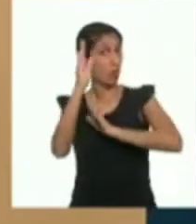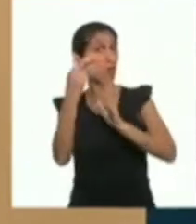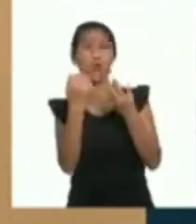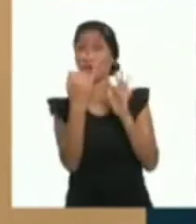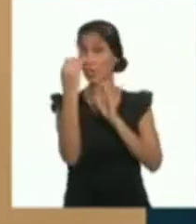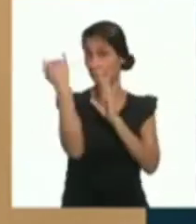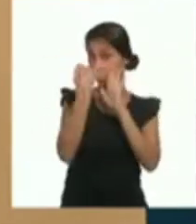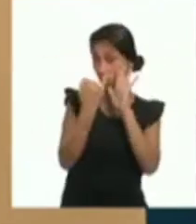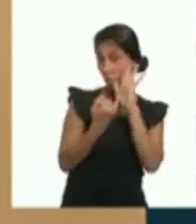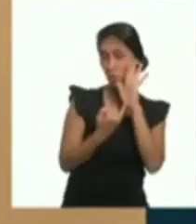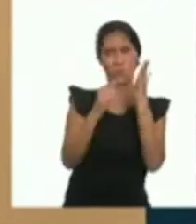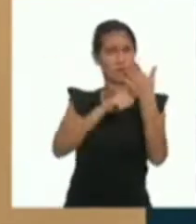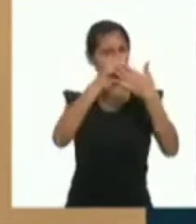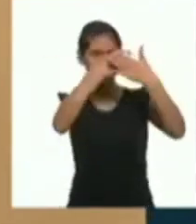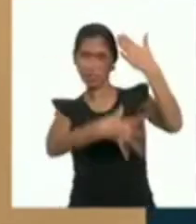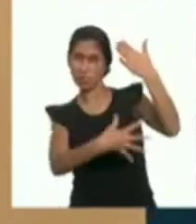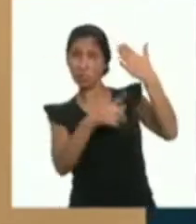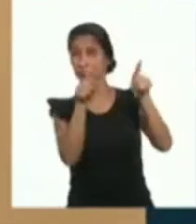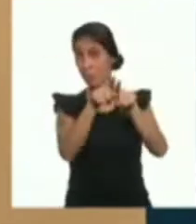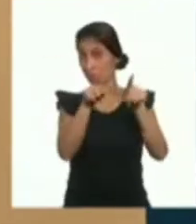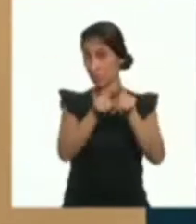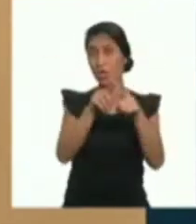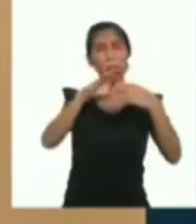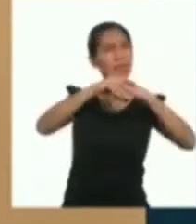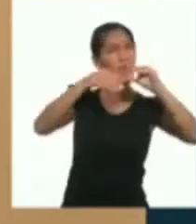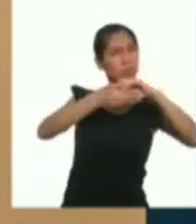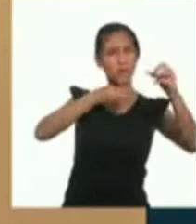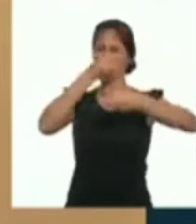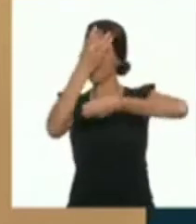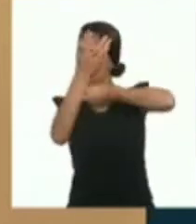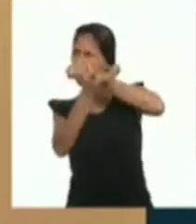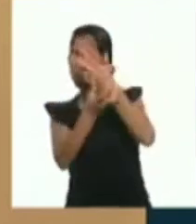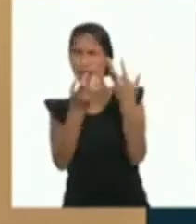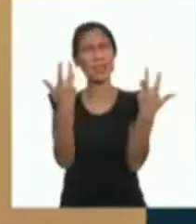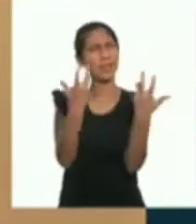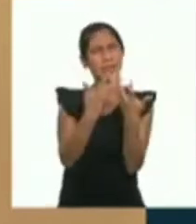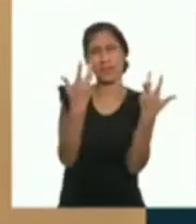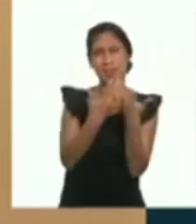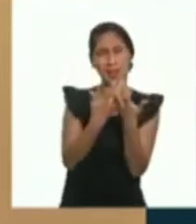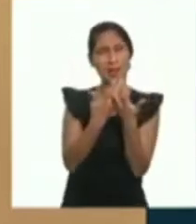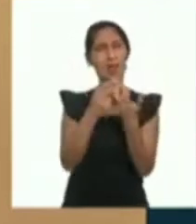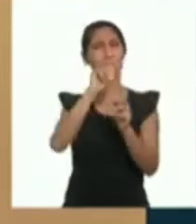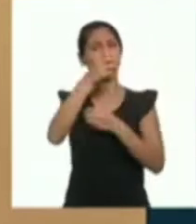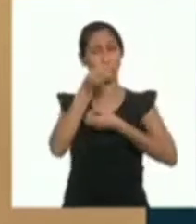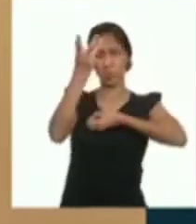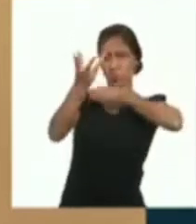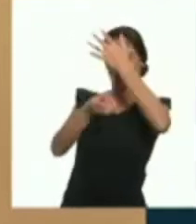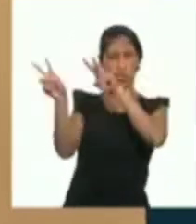más imágenes con o sin textos y o símbolos. Contar historias es una forma de transmitir